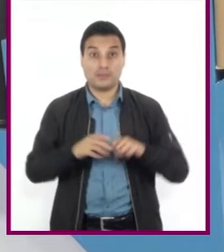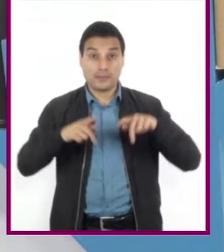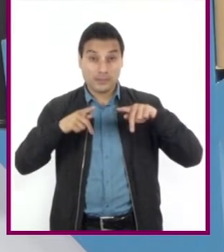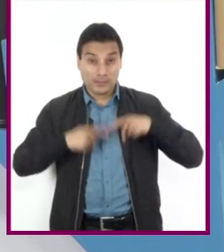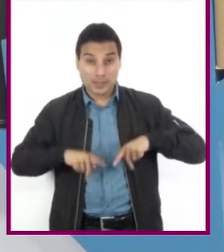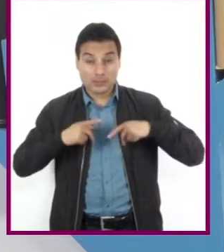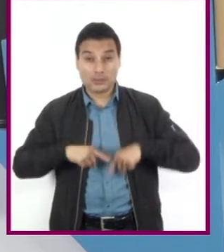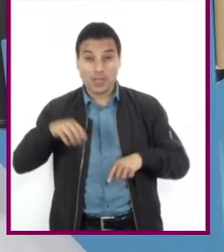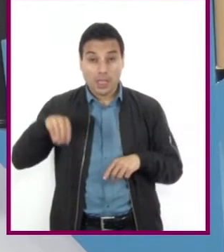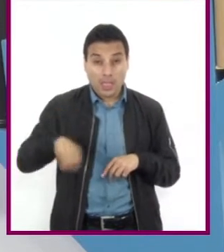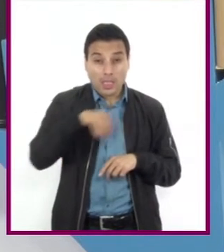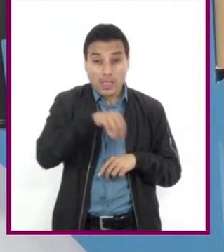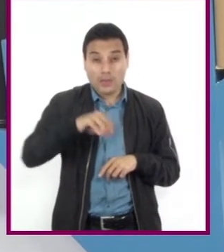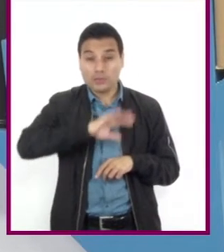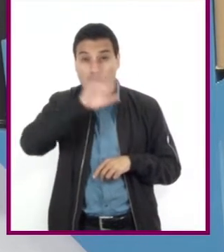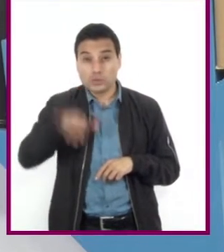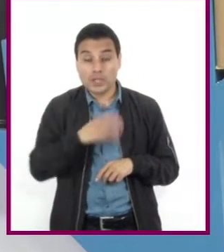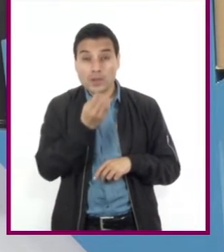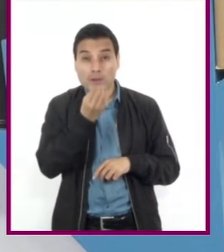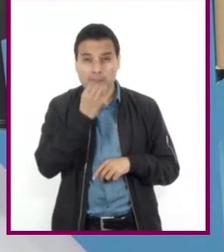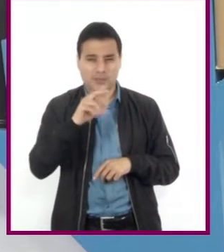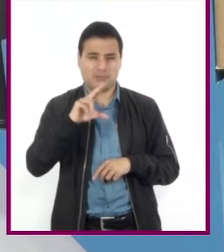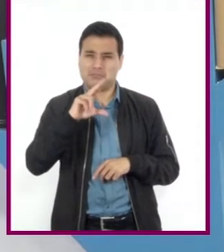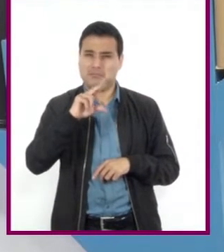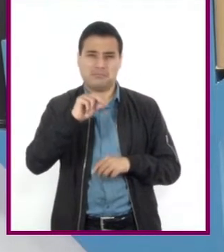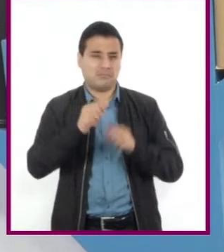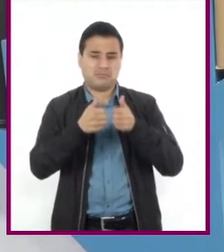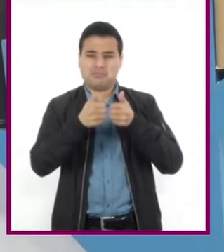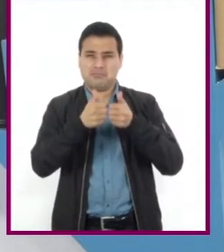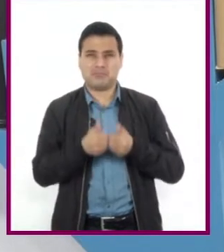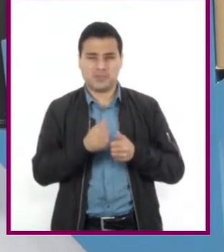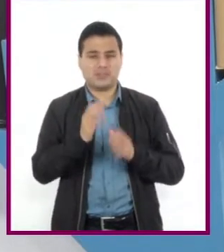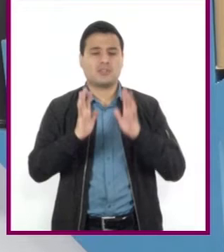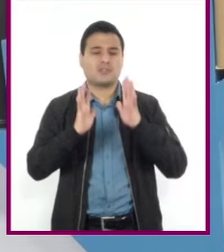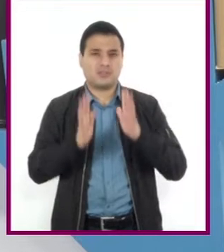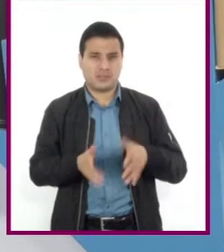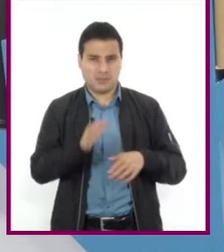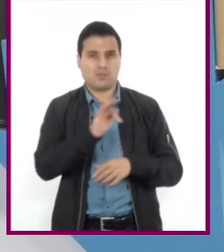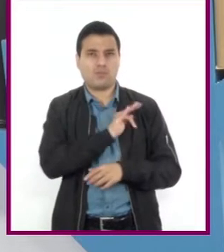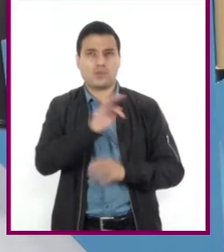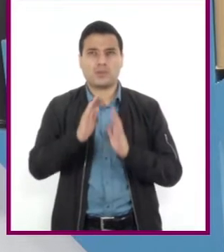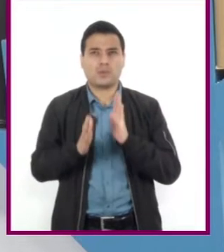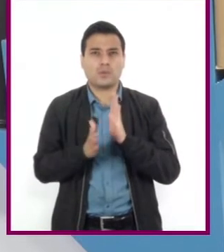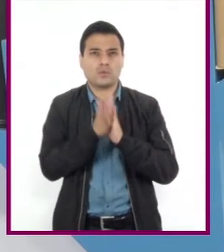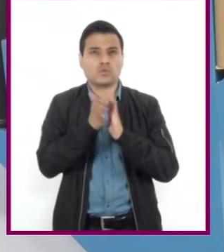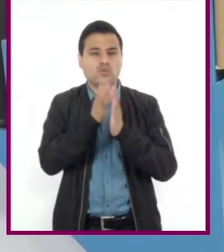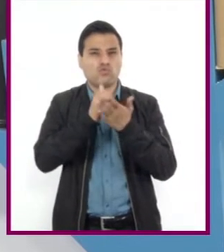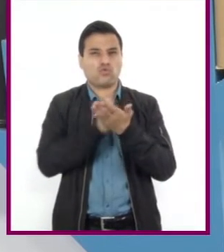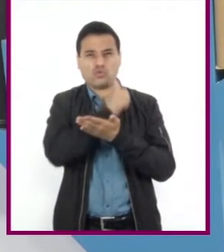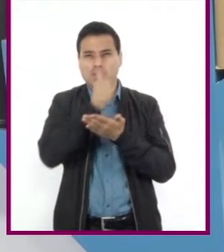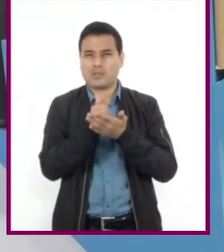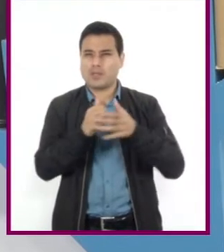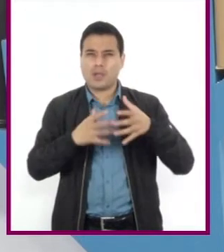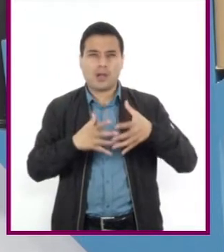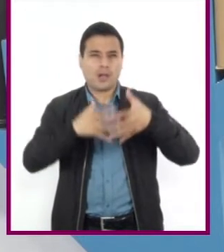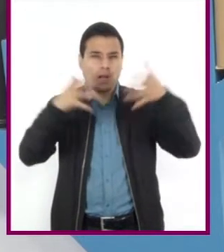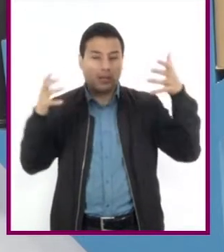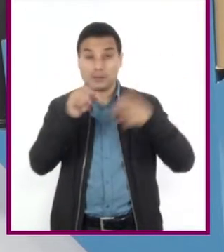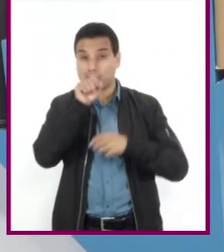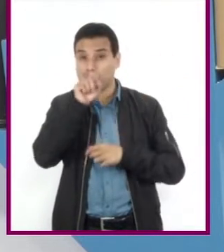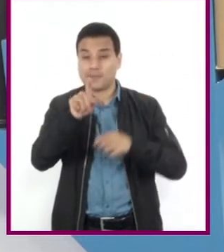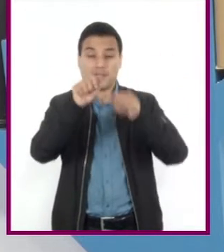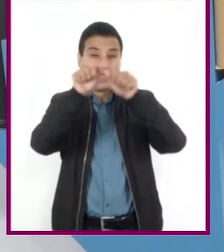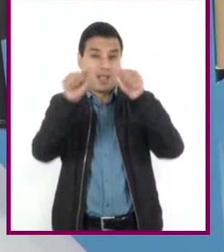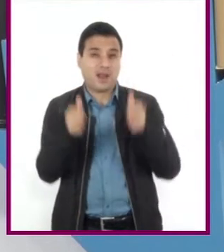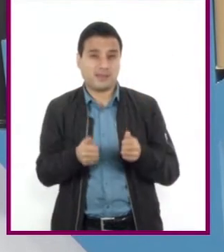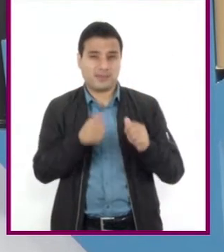en busca de alimento, los primeros mesoamericanos lograron construir majestuosas ciudades y expresarse a través del arte en